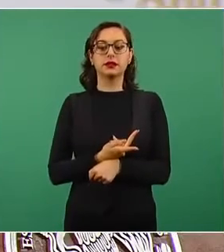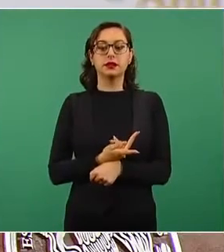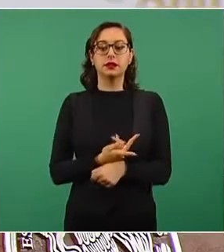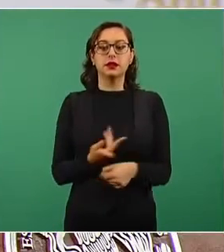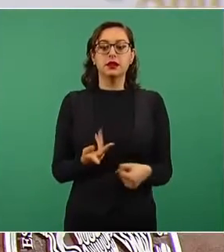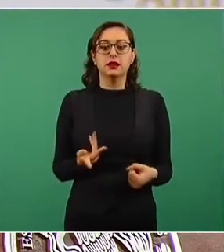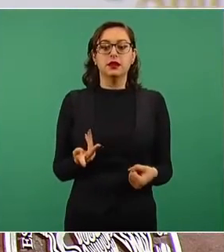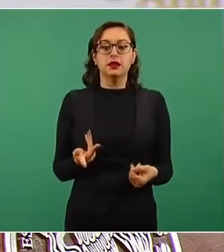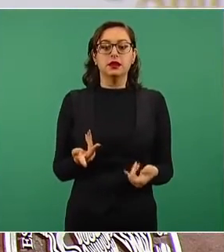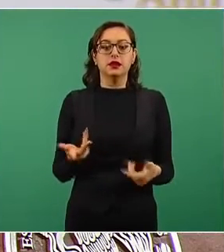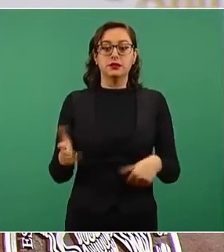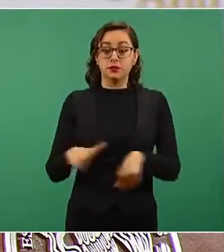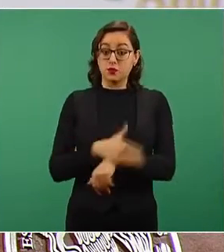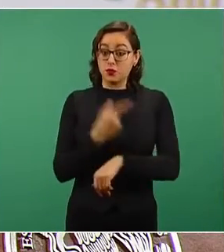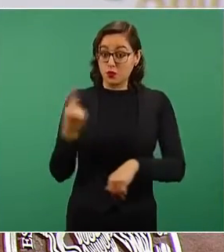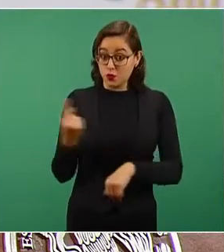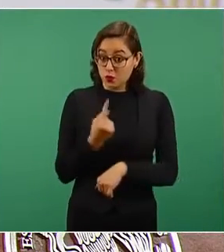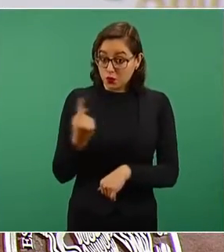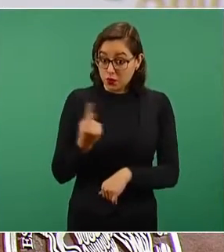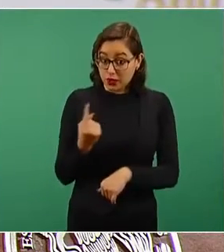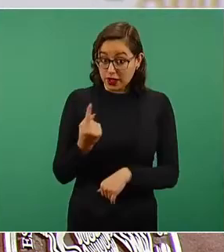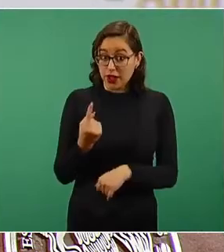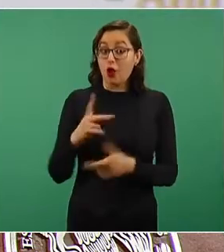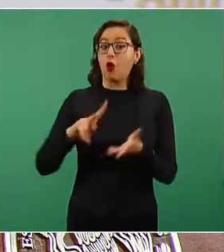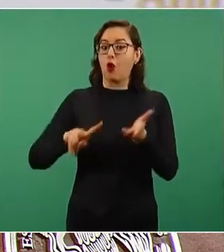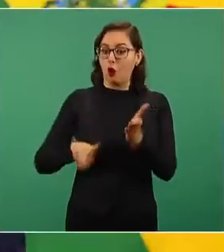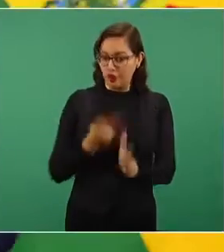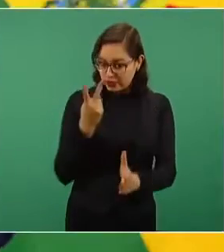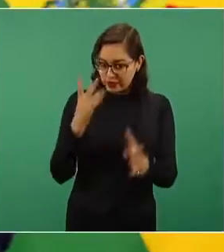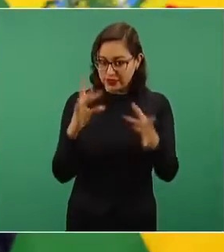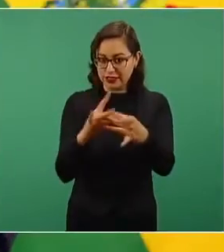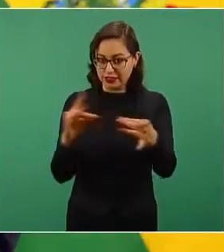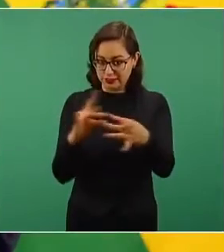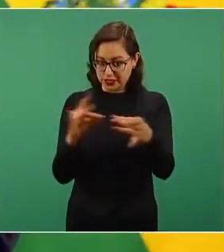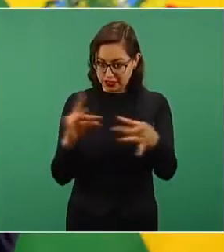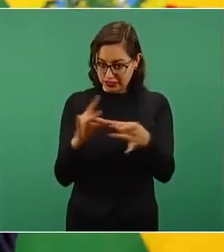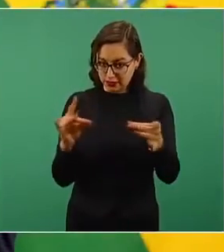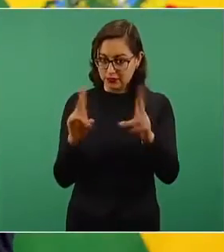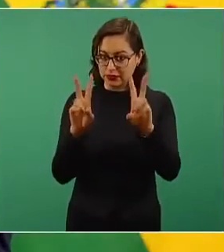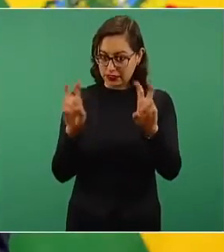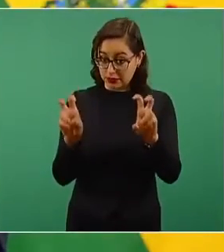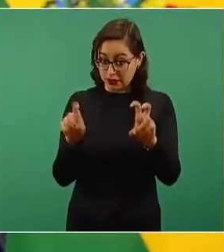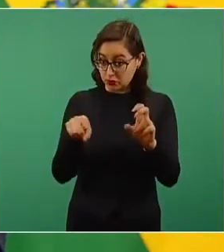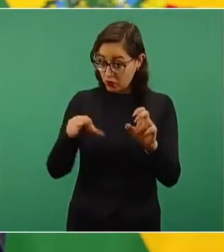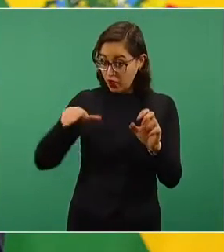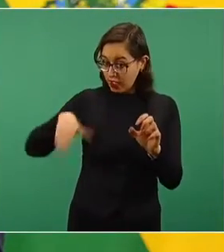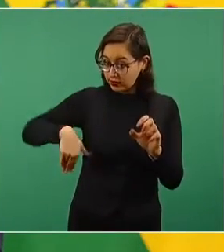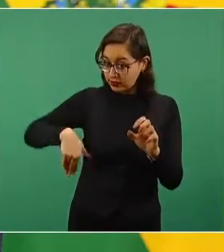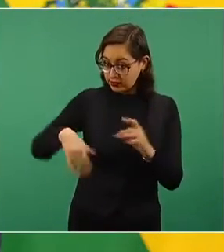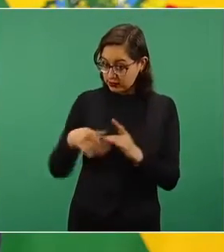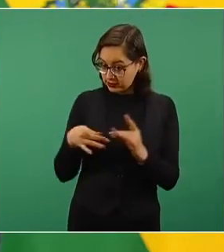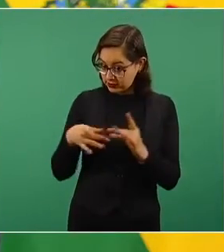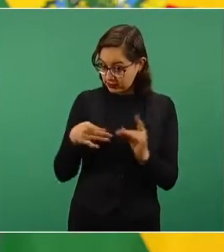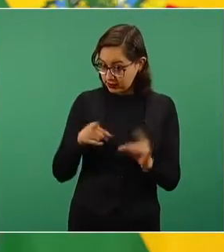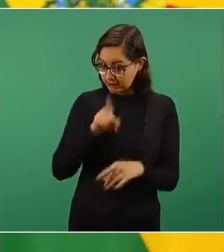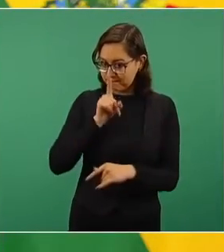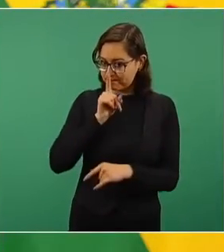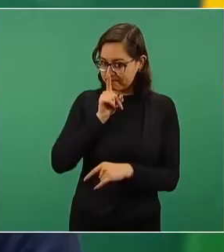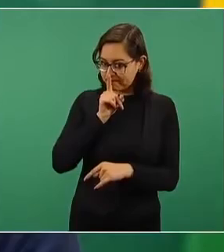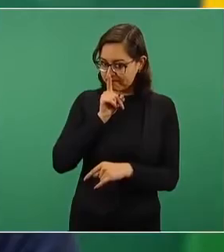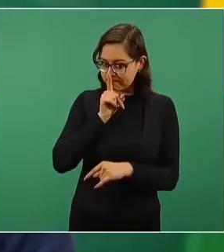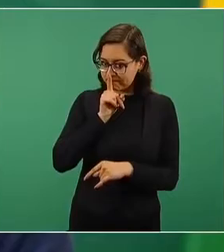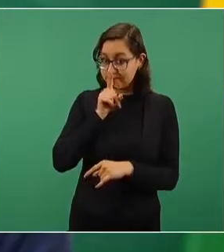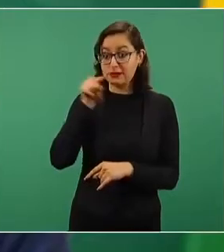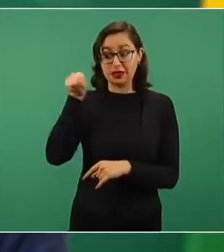no es un asunto, repito, que no hiciste mención a que